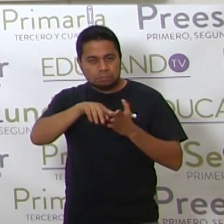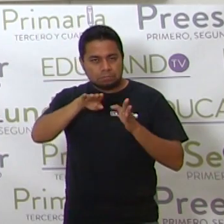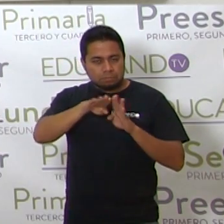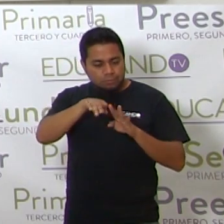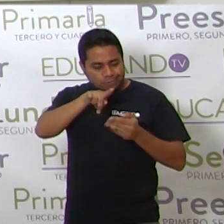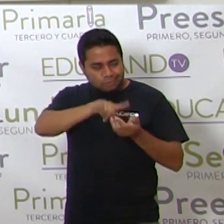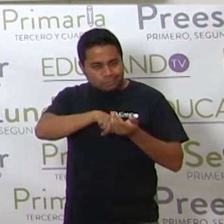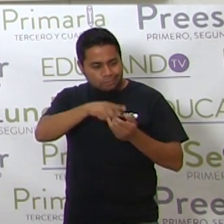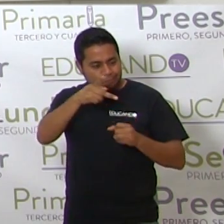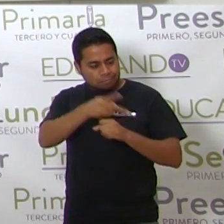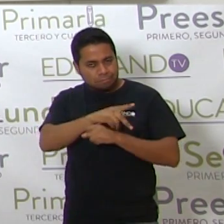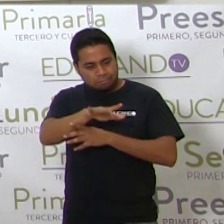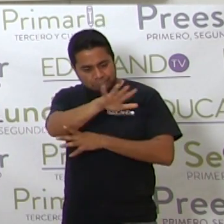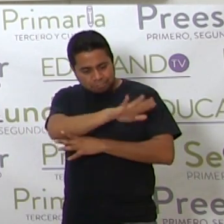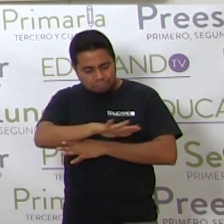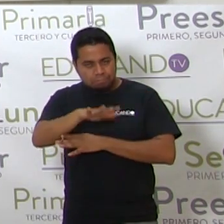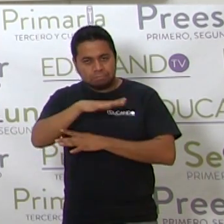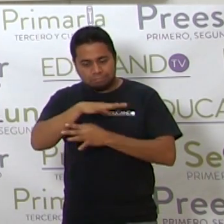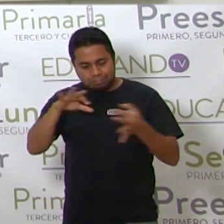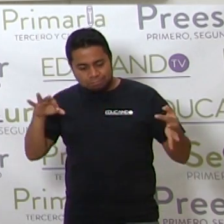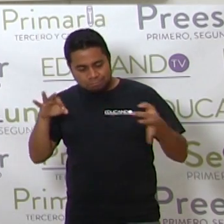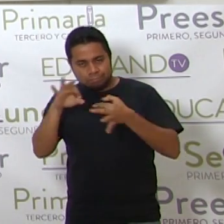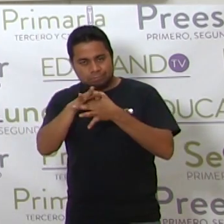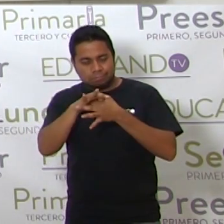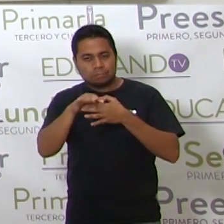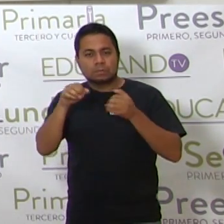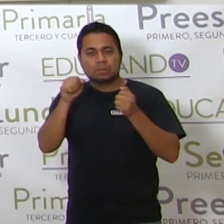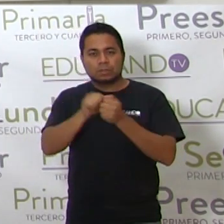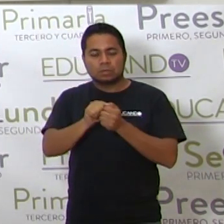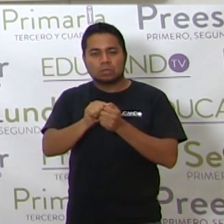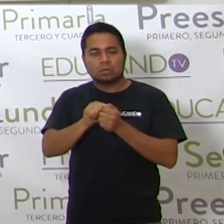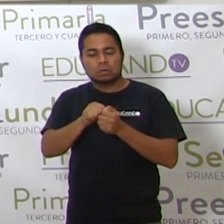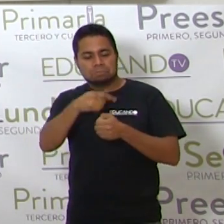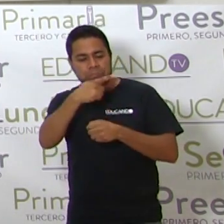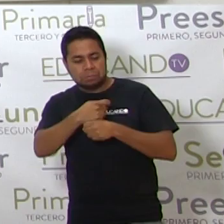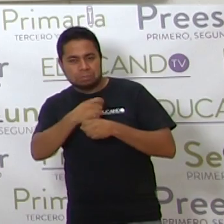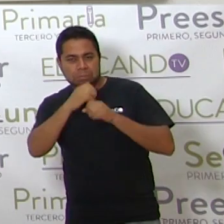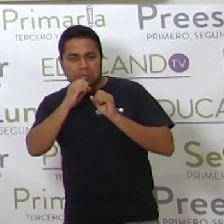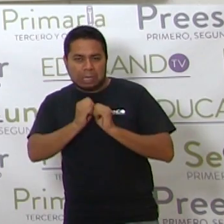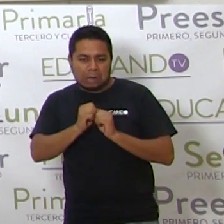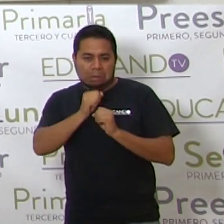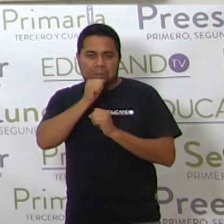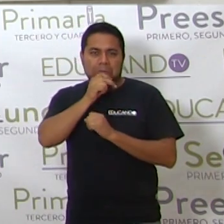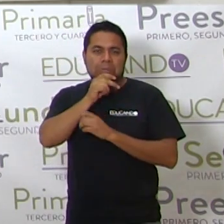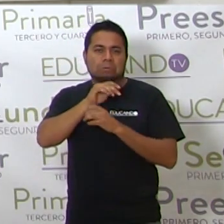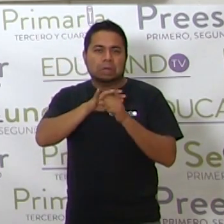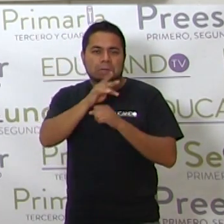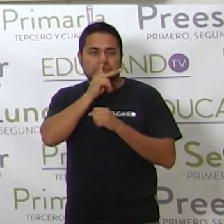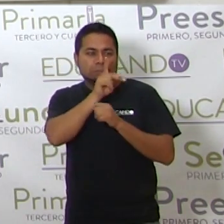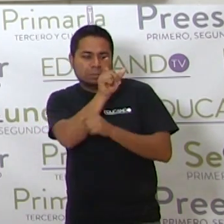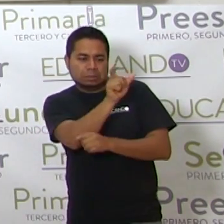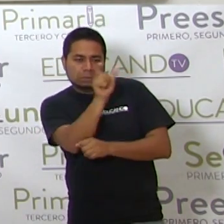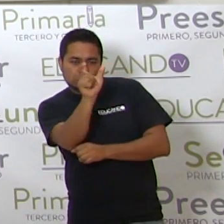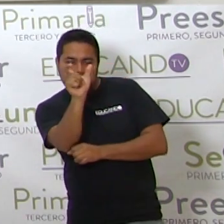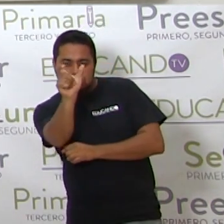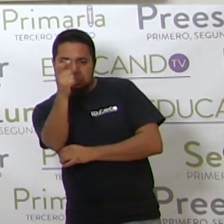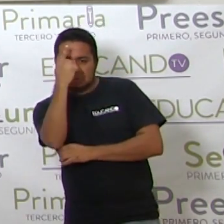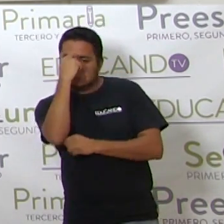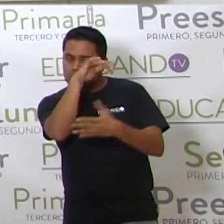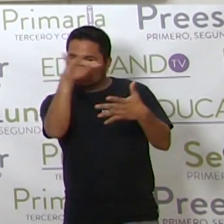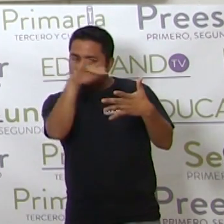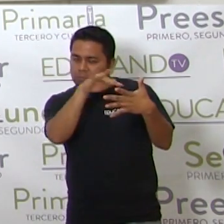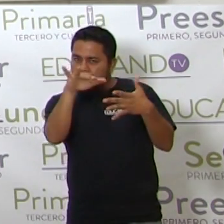acto va a tener relación con la primera o las primeras palabras de lo que es la